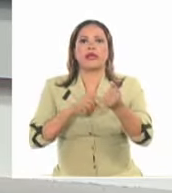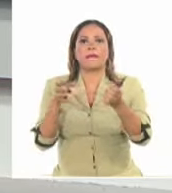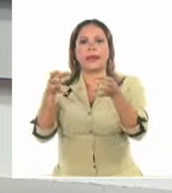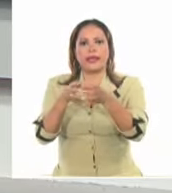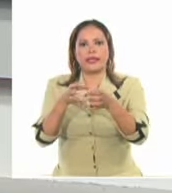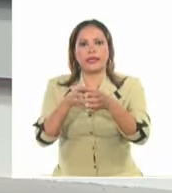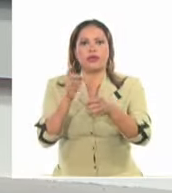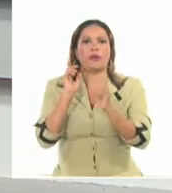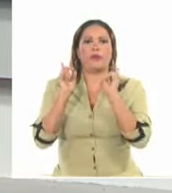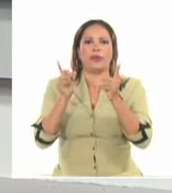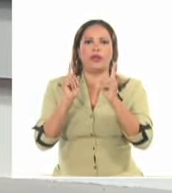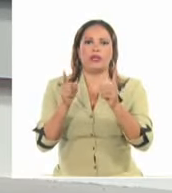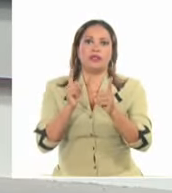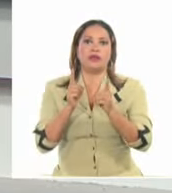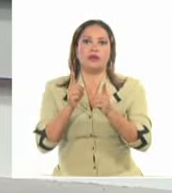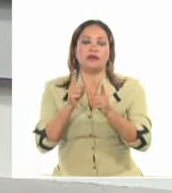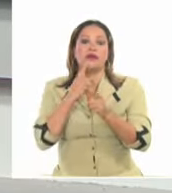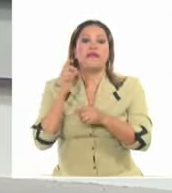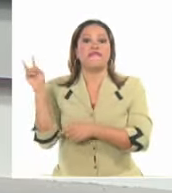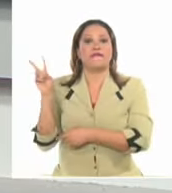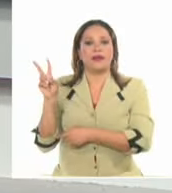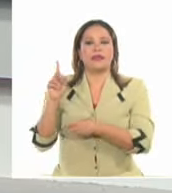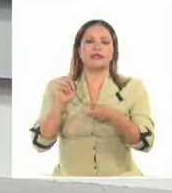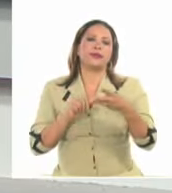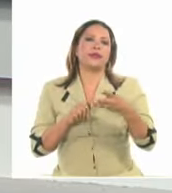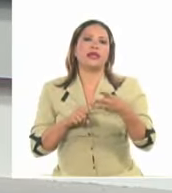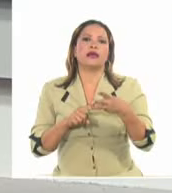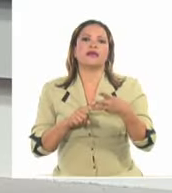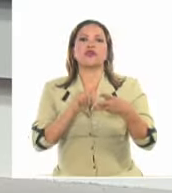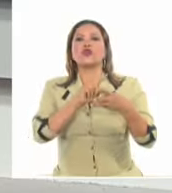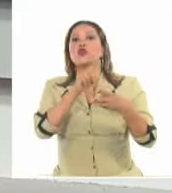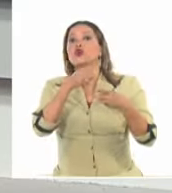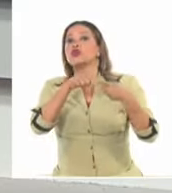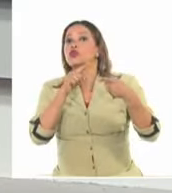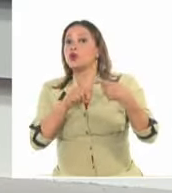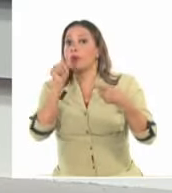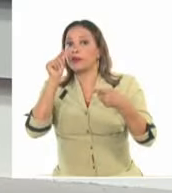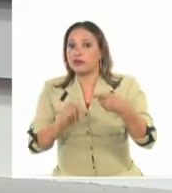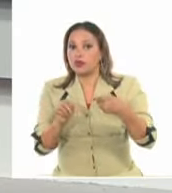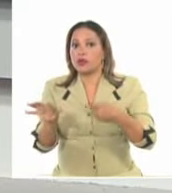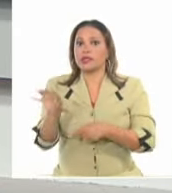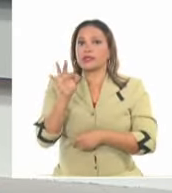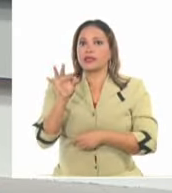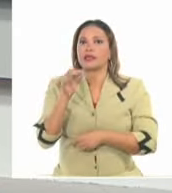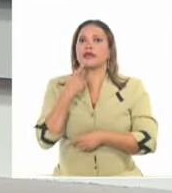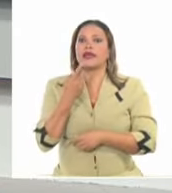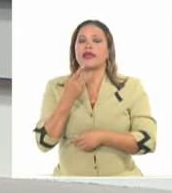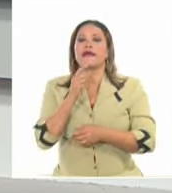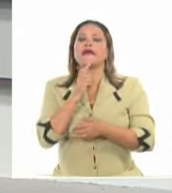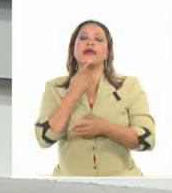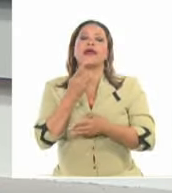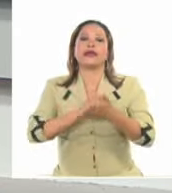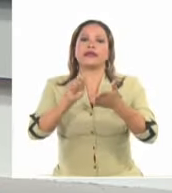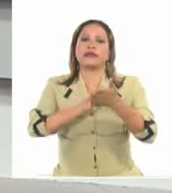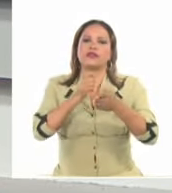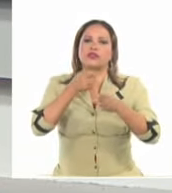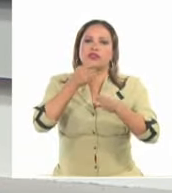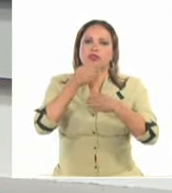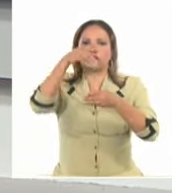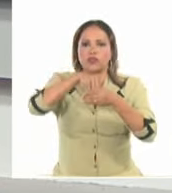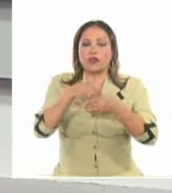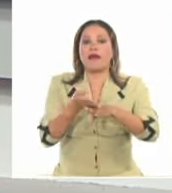tradicionales de larguísima data en Venezuela, e incluso hay dos aspirantes que ya se han medido en elecciones anteriores. Pero esa es la letra